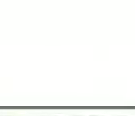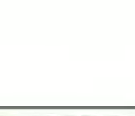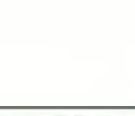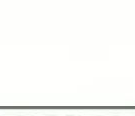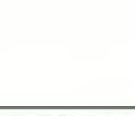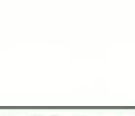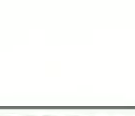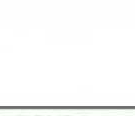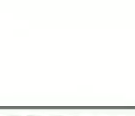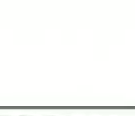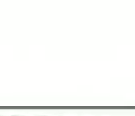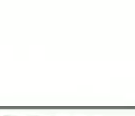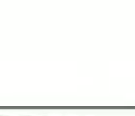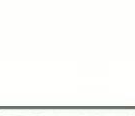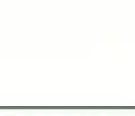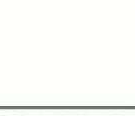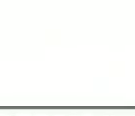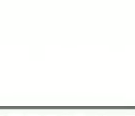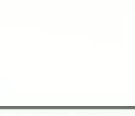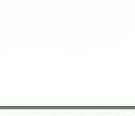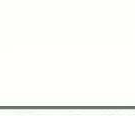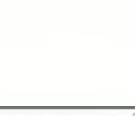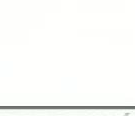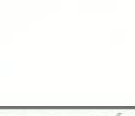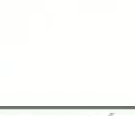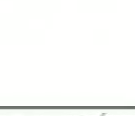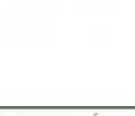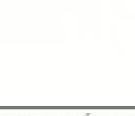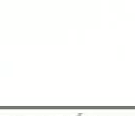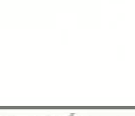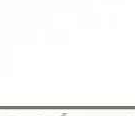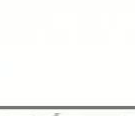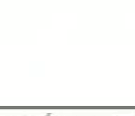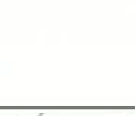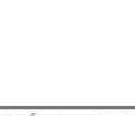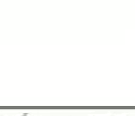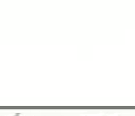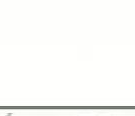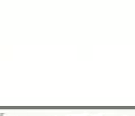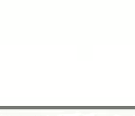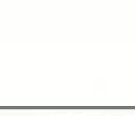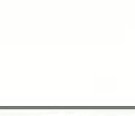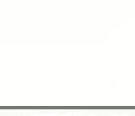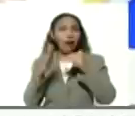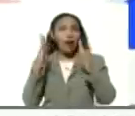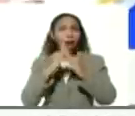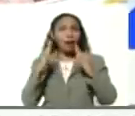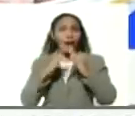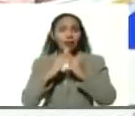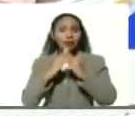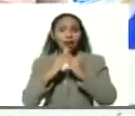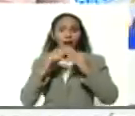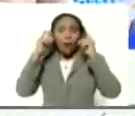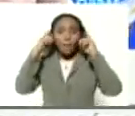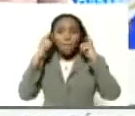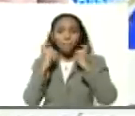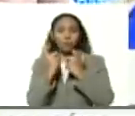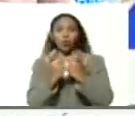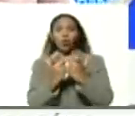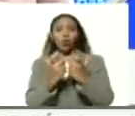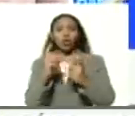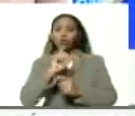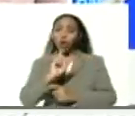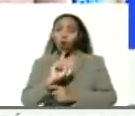público, es muy importante, al uso de la mascarilla, no podemos nunca salir de nuestra casa sin el uso de